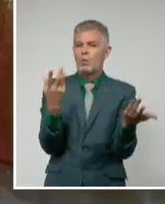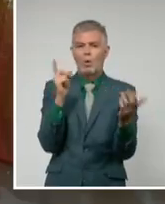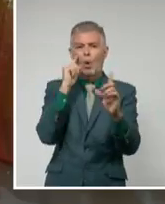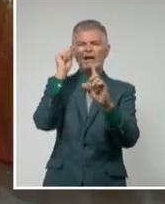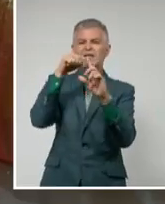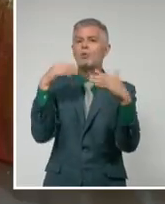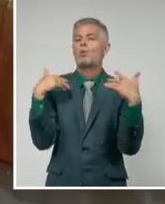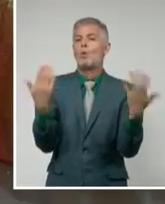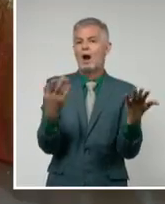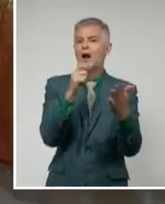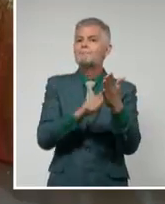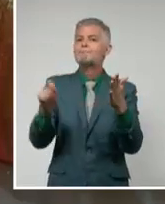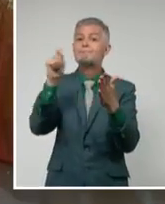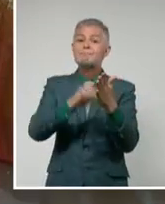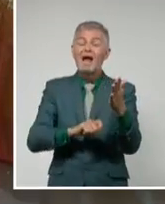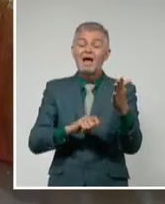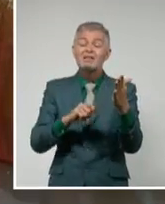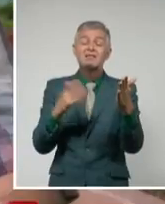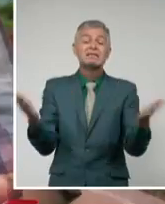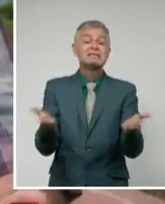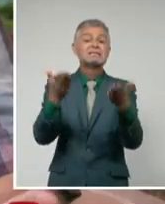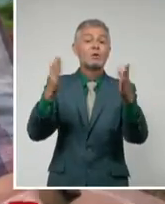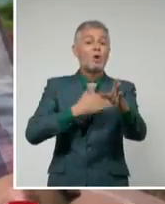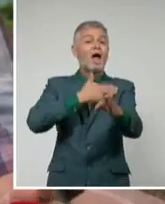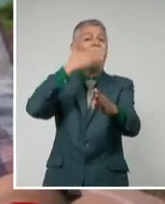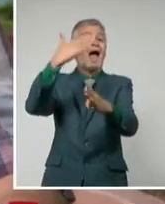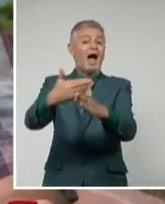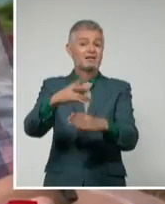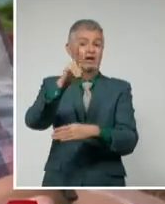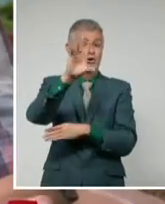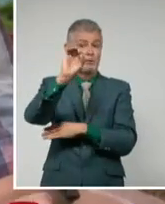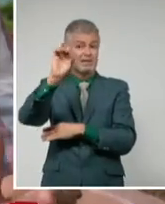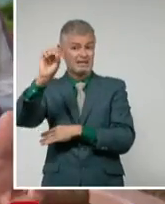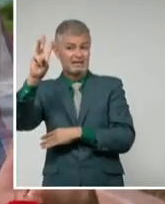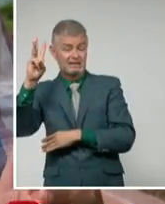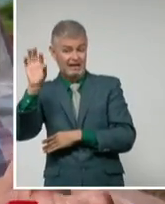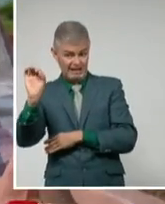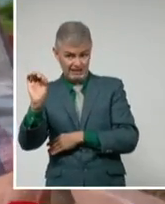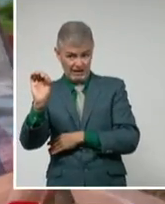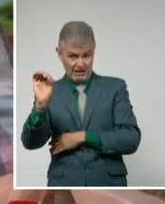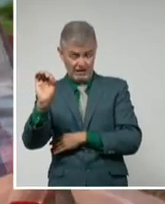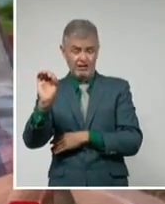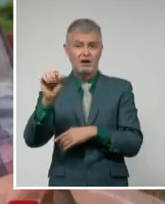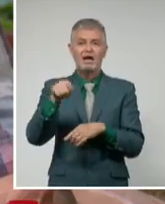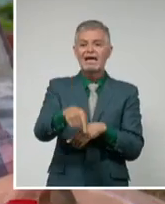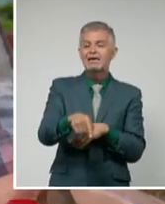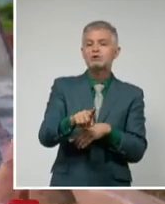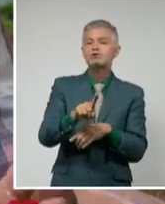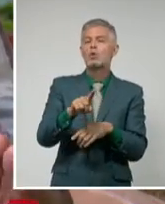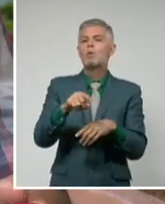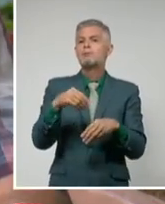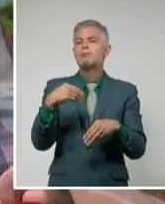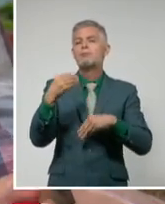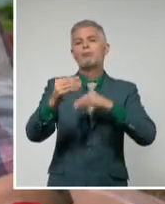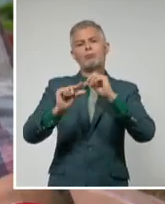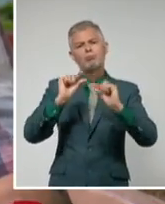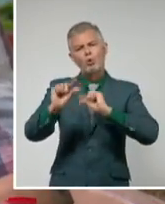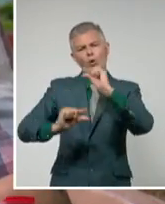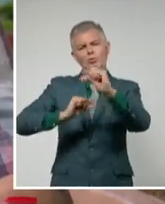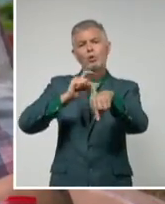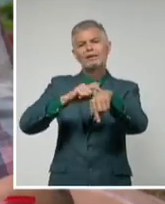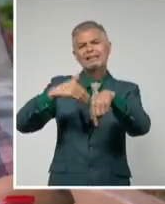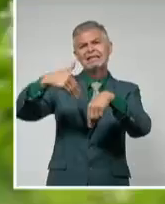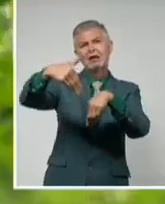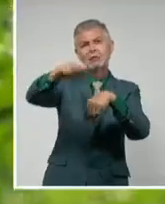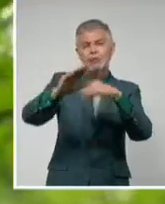de Desarrollo hasta el 2030. No es un esquema estático, evolucionará en el tiempo, pero es una